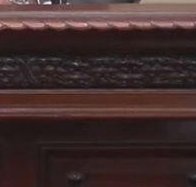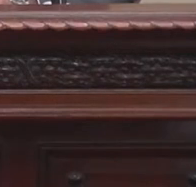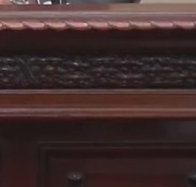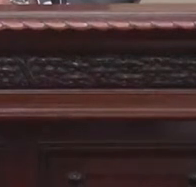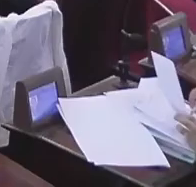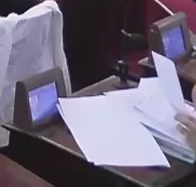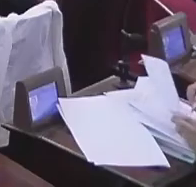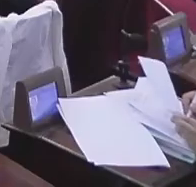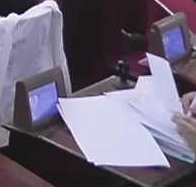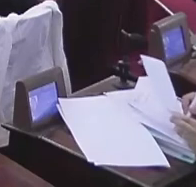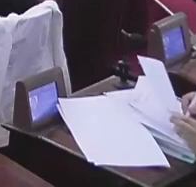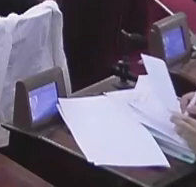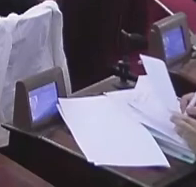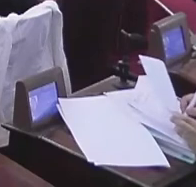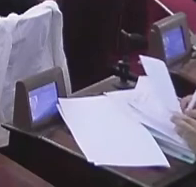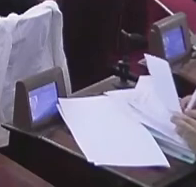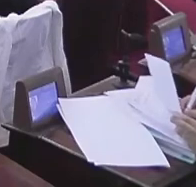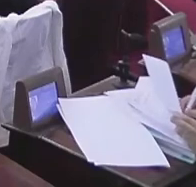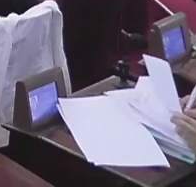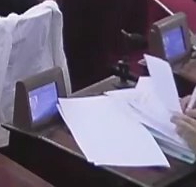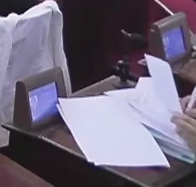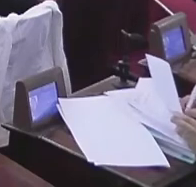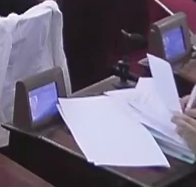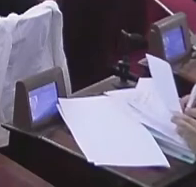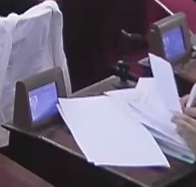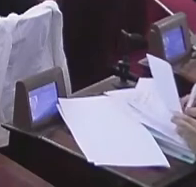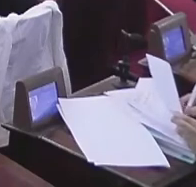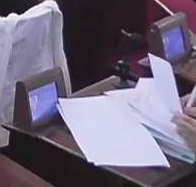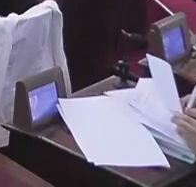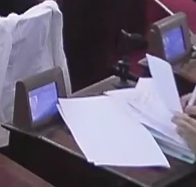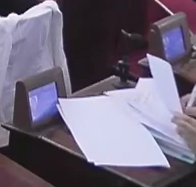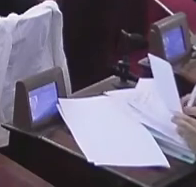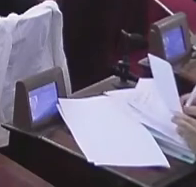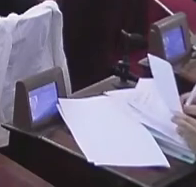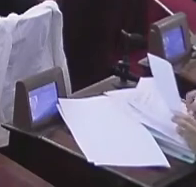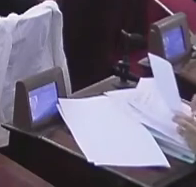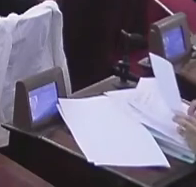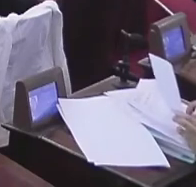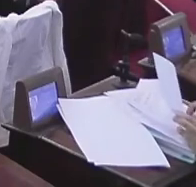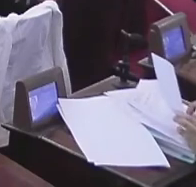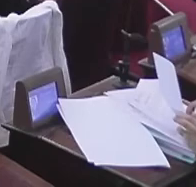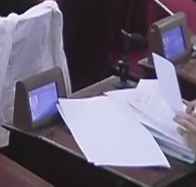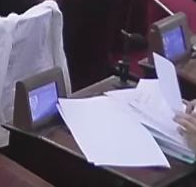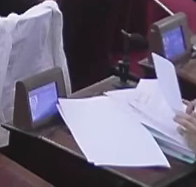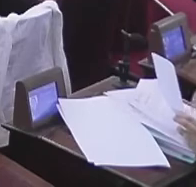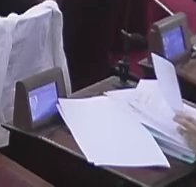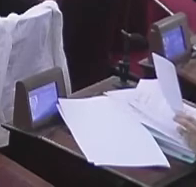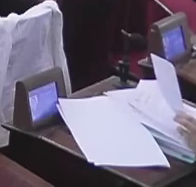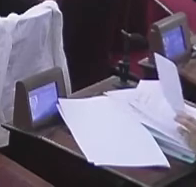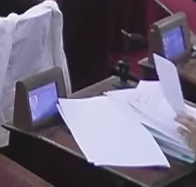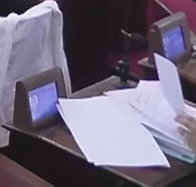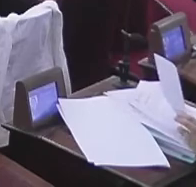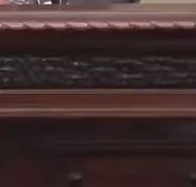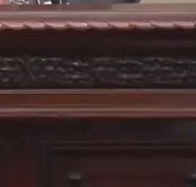palabra. Preferencia. Preferencia para una sesión. Bien. A votación la preferencia